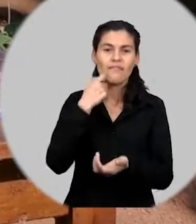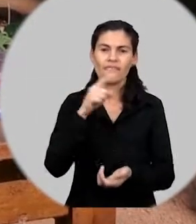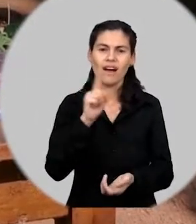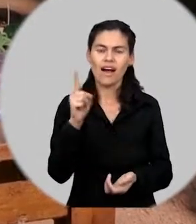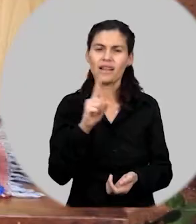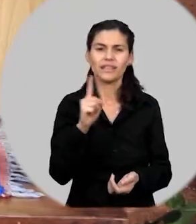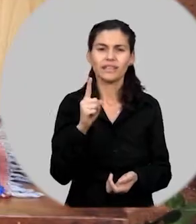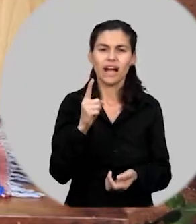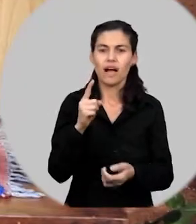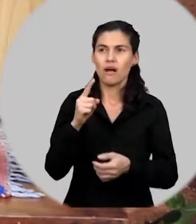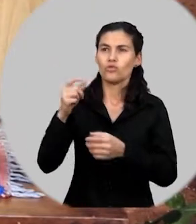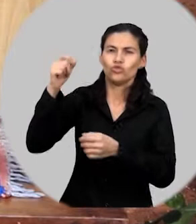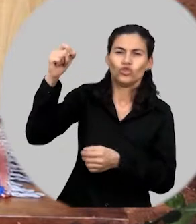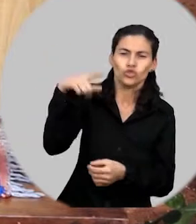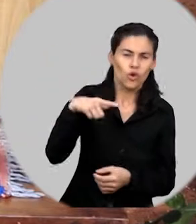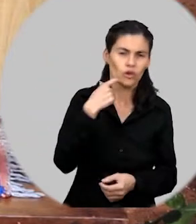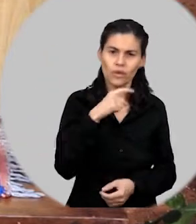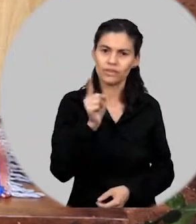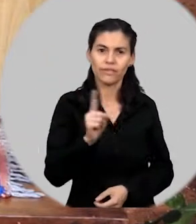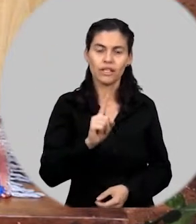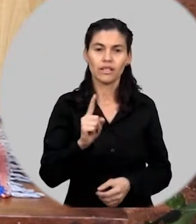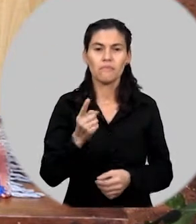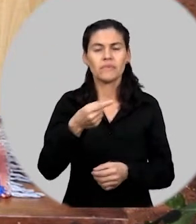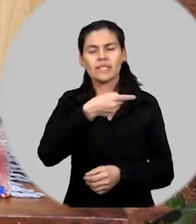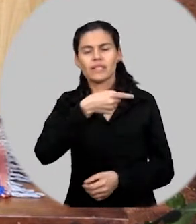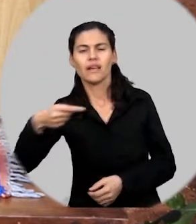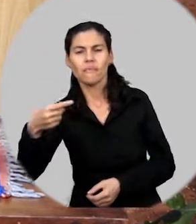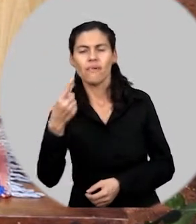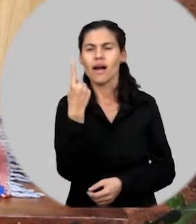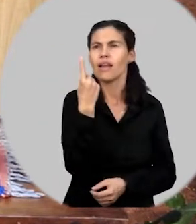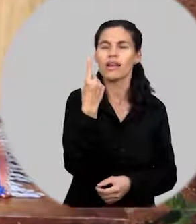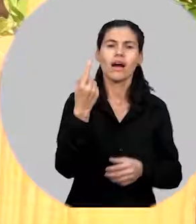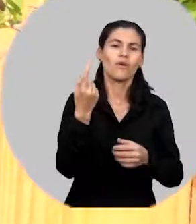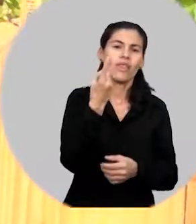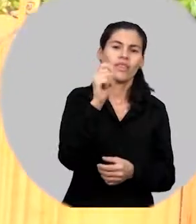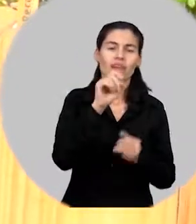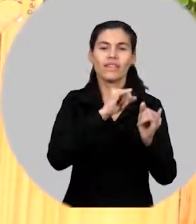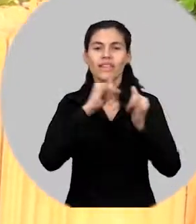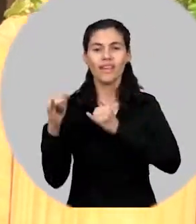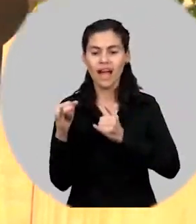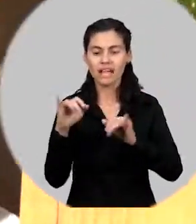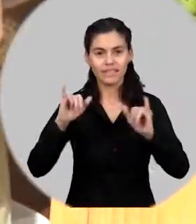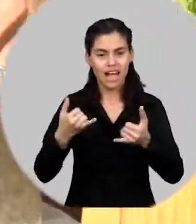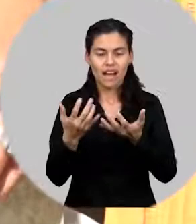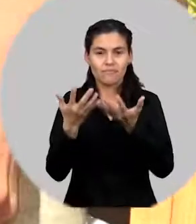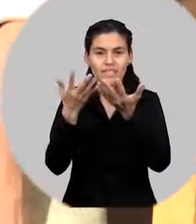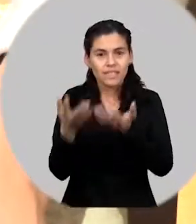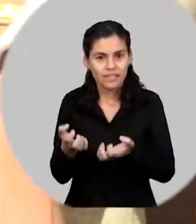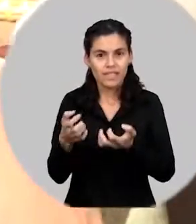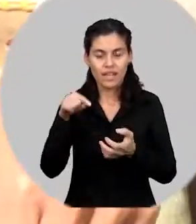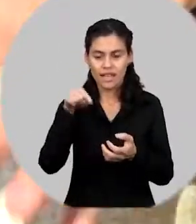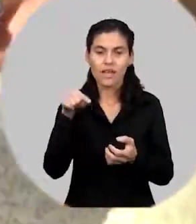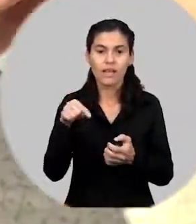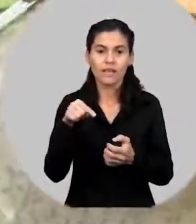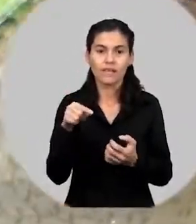No hace falta que tenga mucha temperatura, y luego de una semana a 10 días la vamos a tener de esta